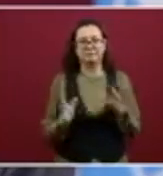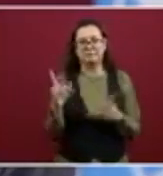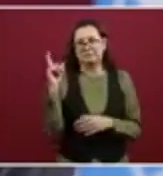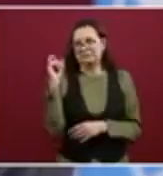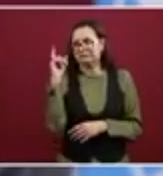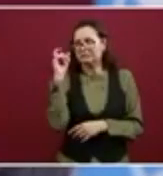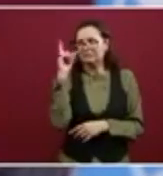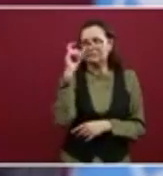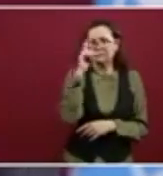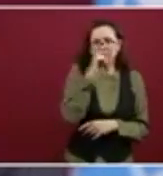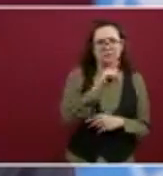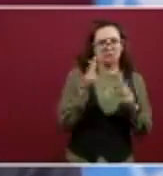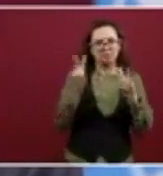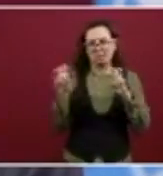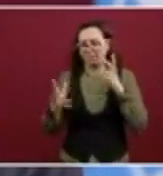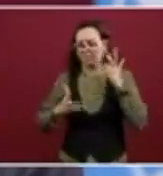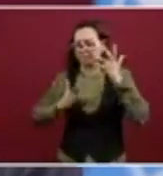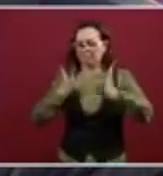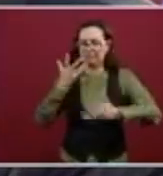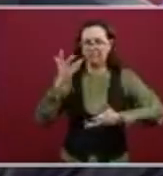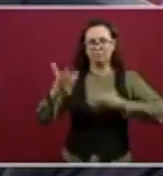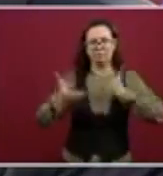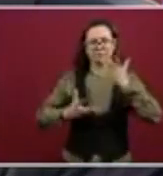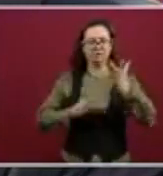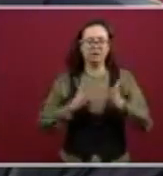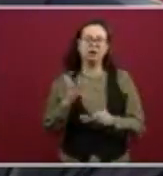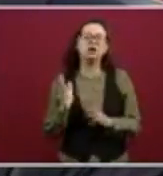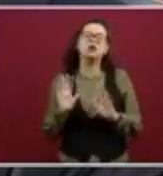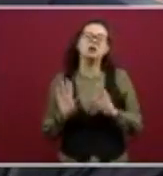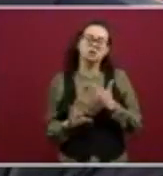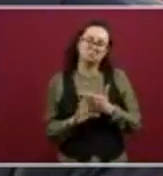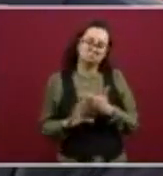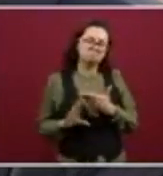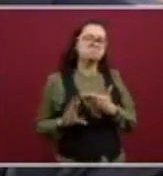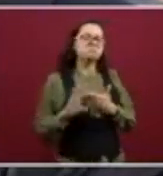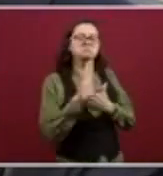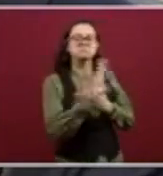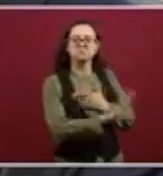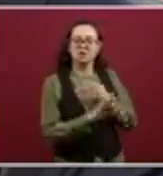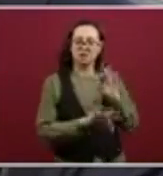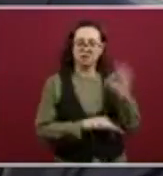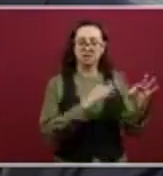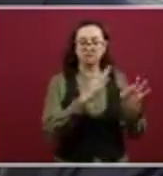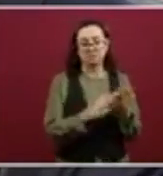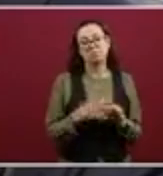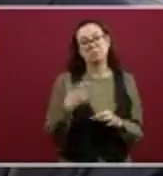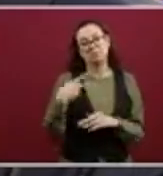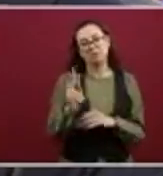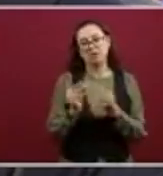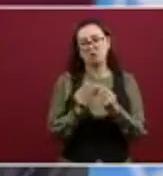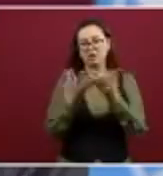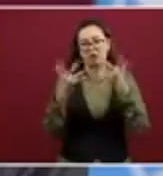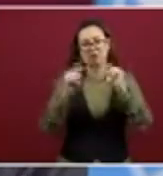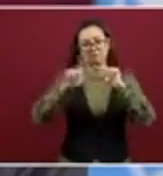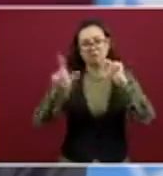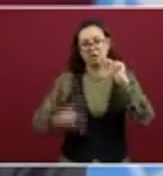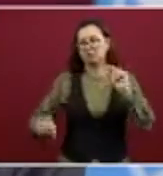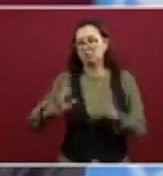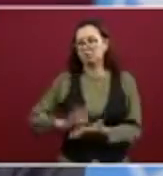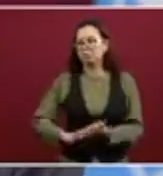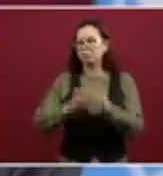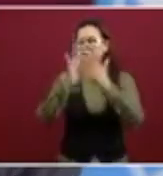complicado, no se puede comparar con el problema de la inseguridad y de la violencia.